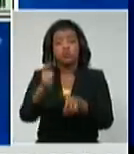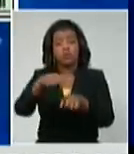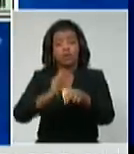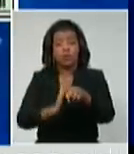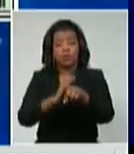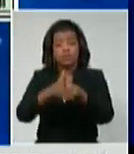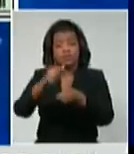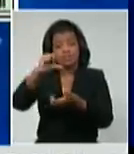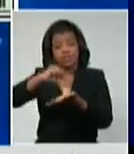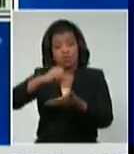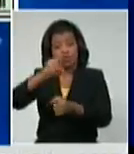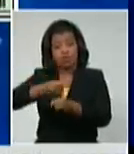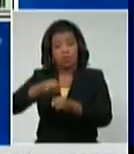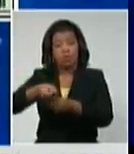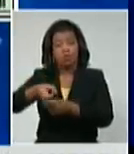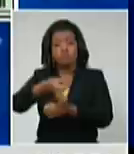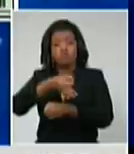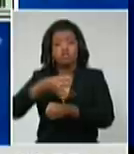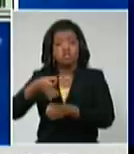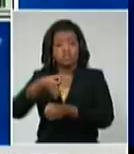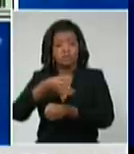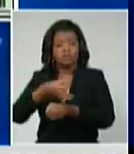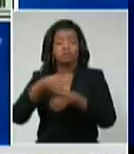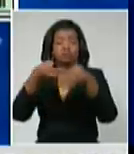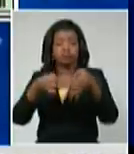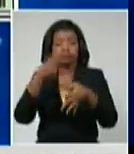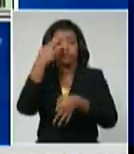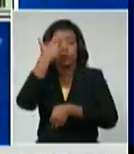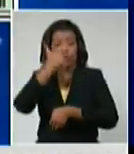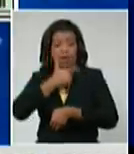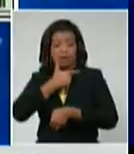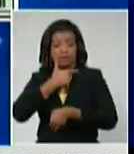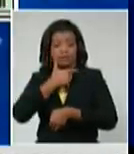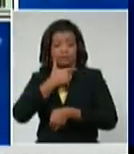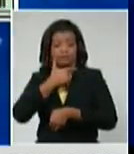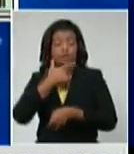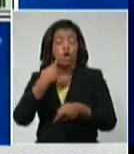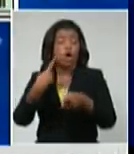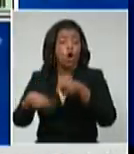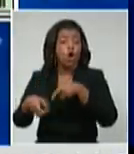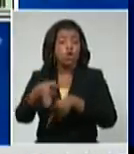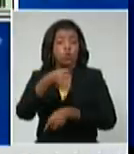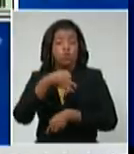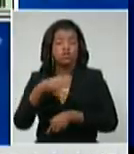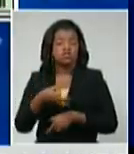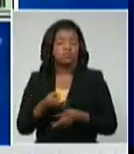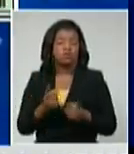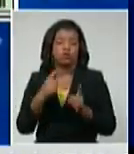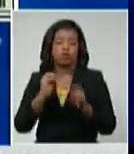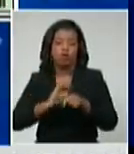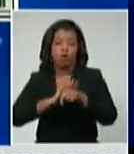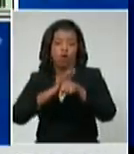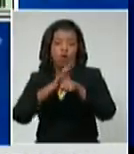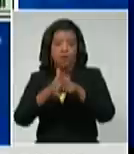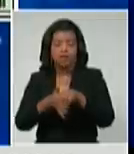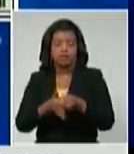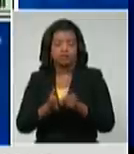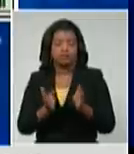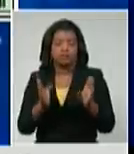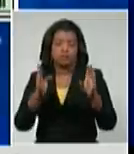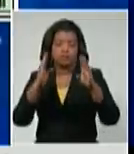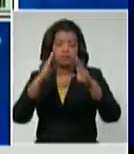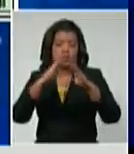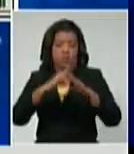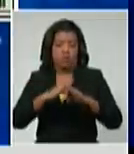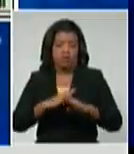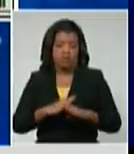tiene en el municipio cabecera, el resto de los territorios y el resto del propio municipio